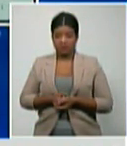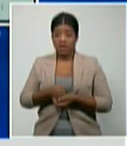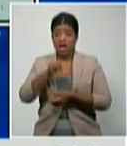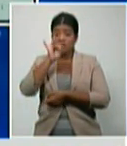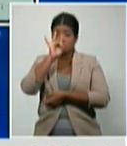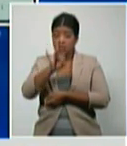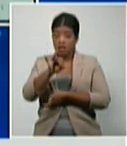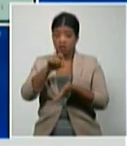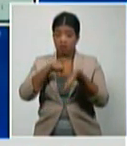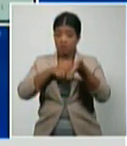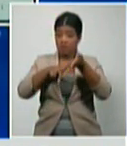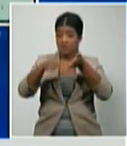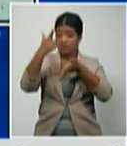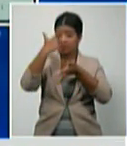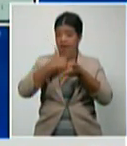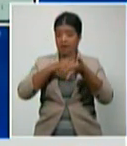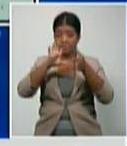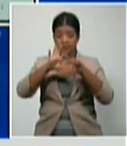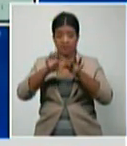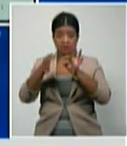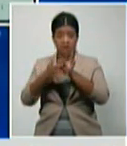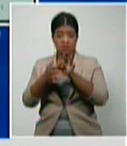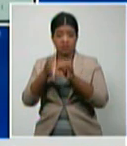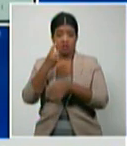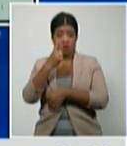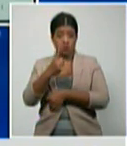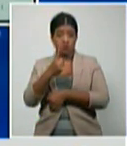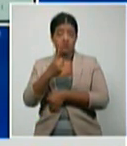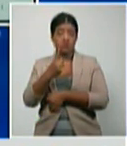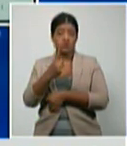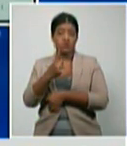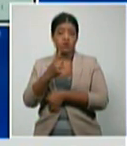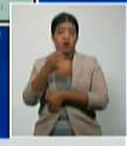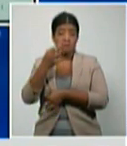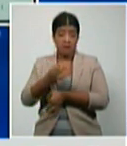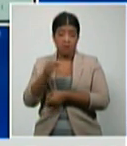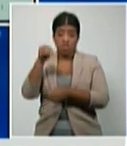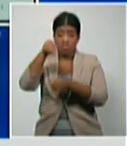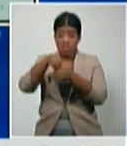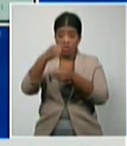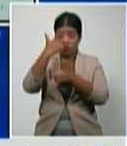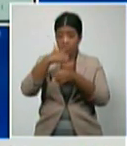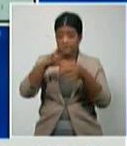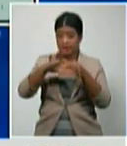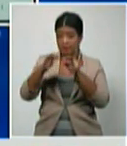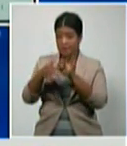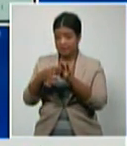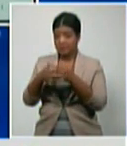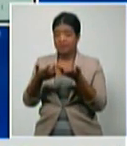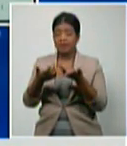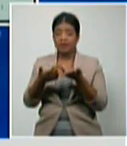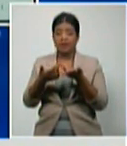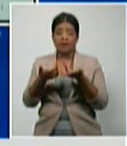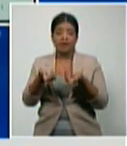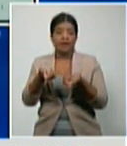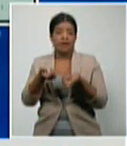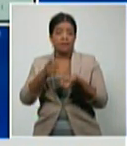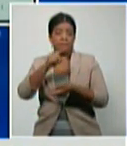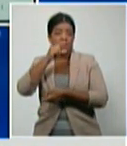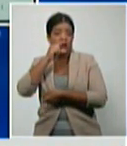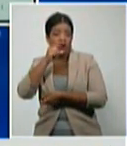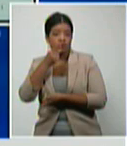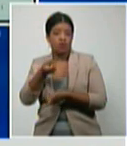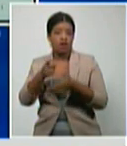Artemisa, 1 de Alquizar, 1 de Bauta, 1 de Candelaria, 1 de Guanajay y 3 de